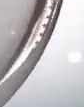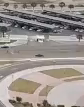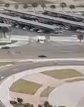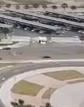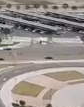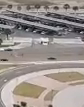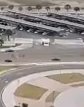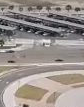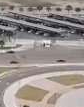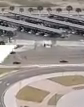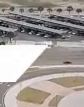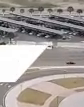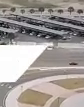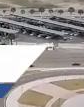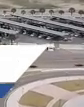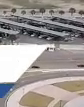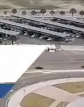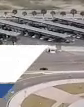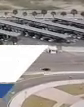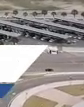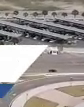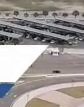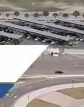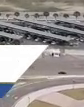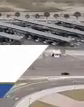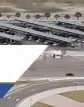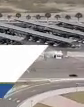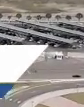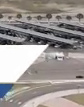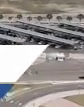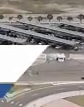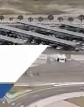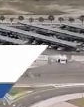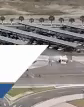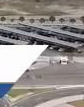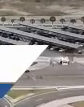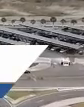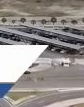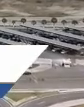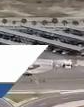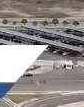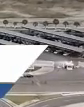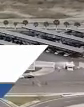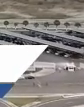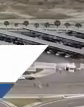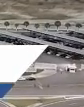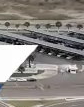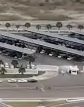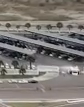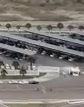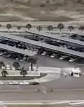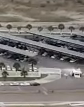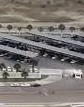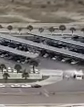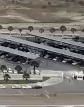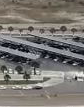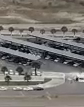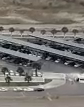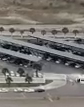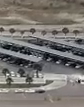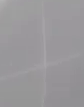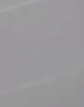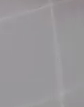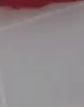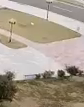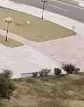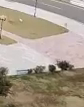HEB, encuentra la mejor calidad todos los días. Costilla simple para asar, $87.90 el kilo. Aguja norteña con hueso extra